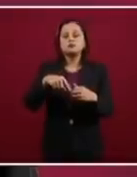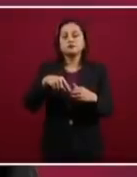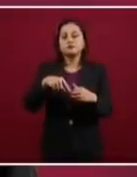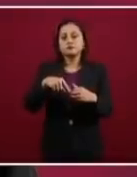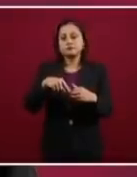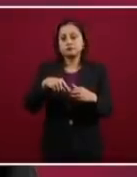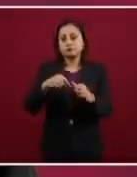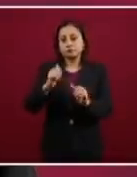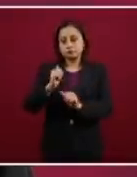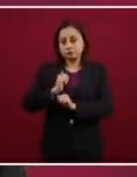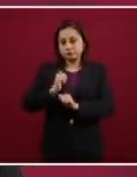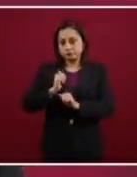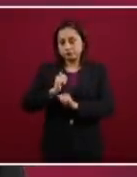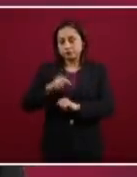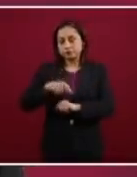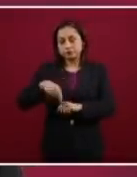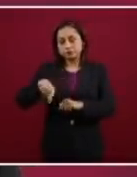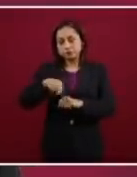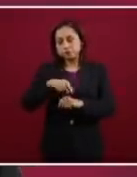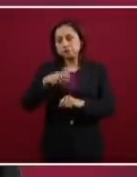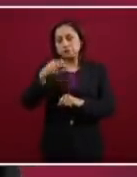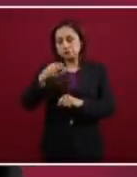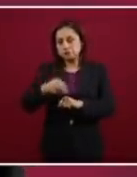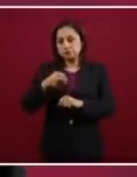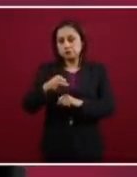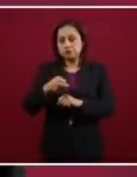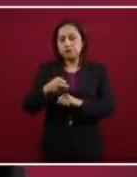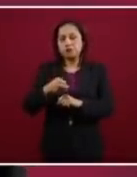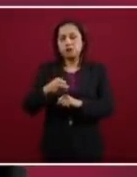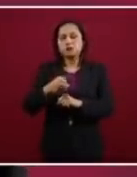de atender estos operativos